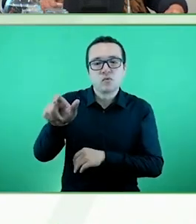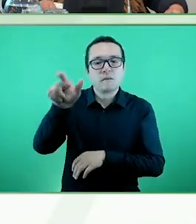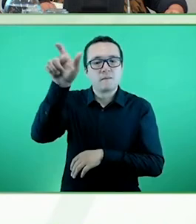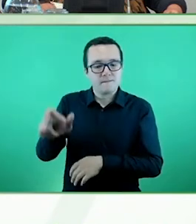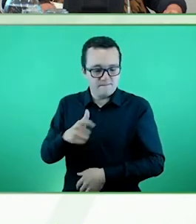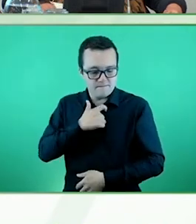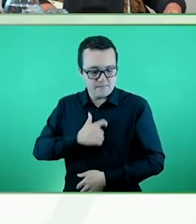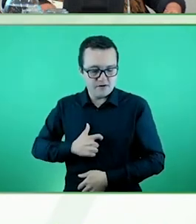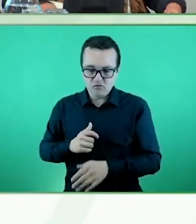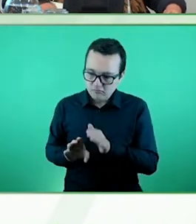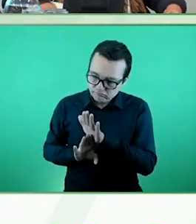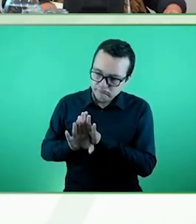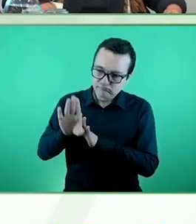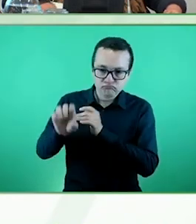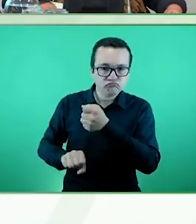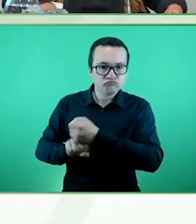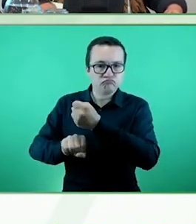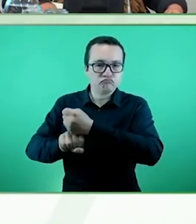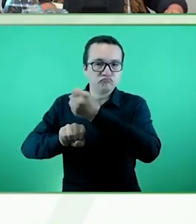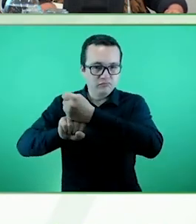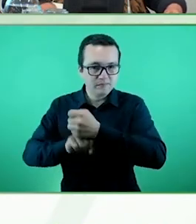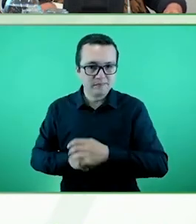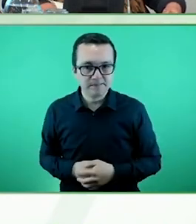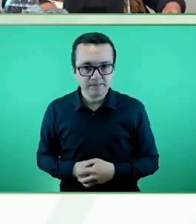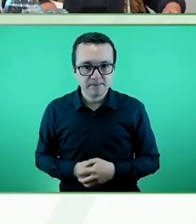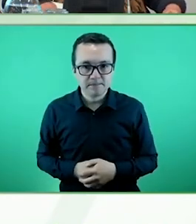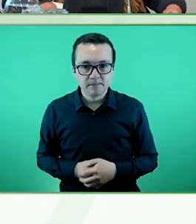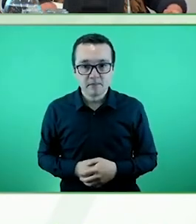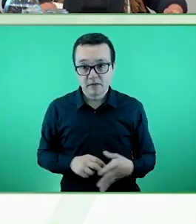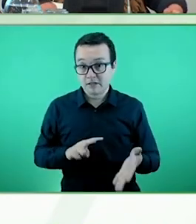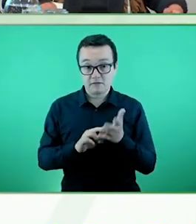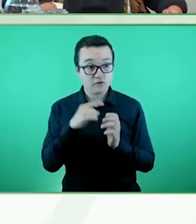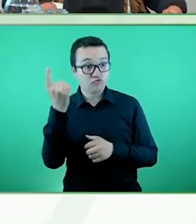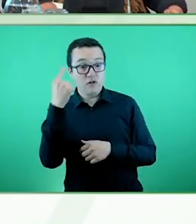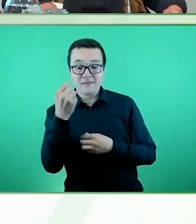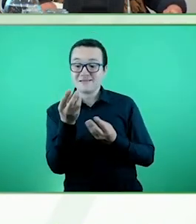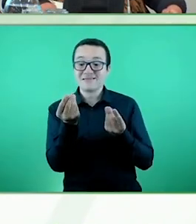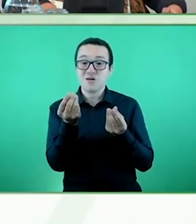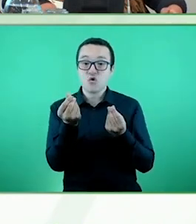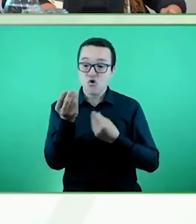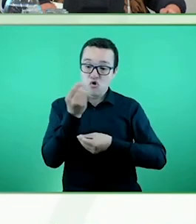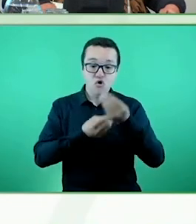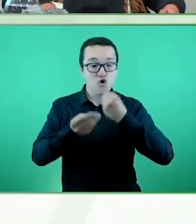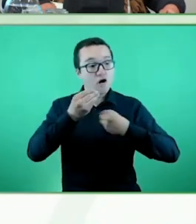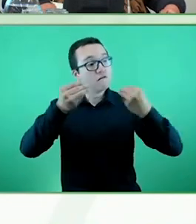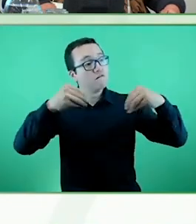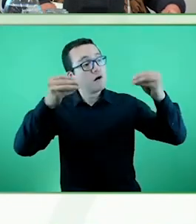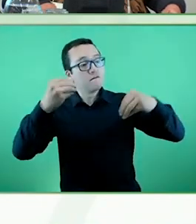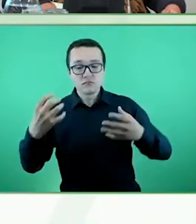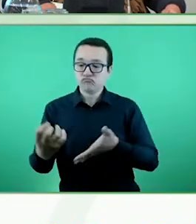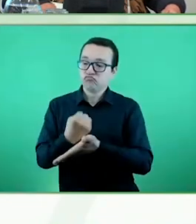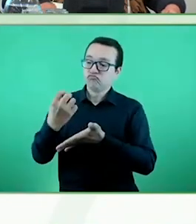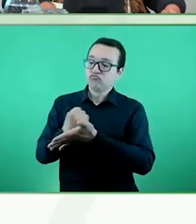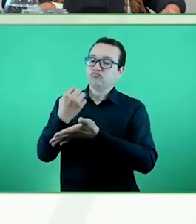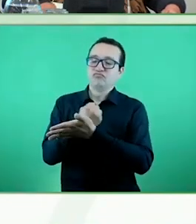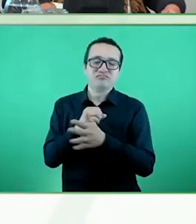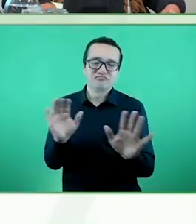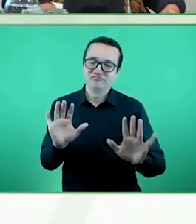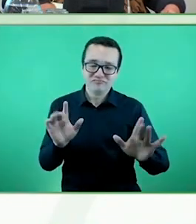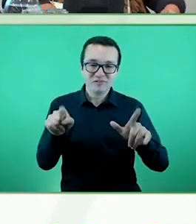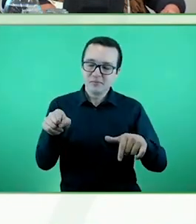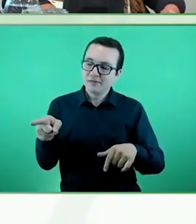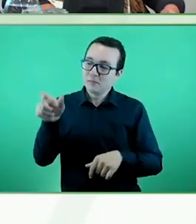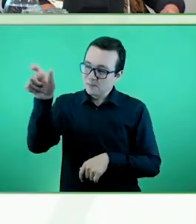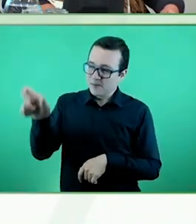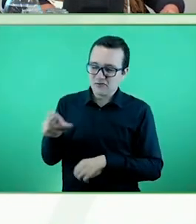de hacer andar el negocio. Tiene que ver también con el empoderamiento de las personas con